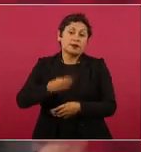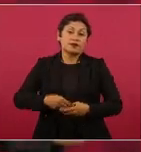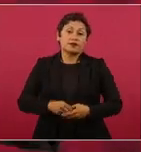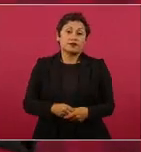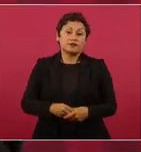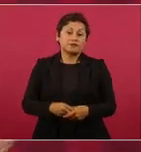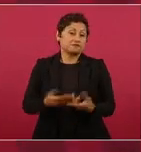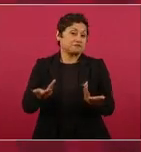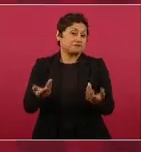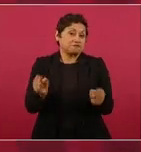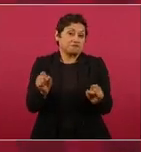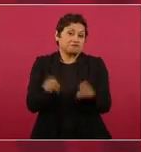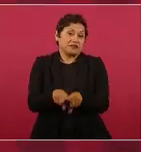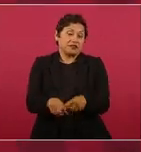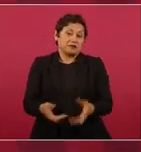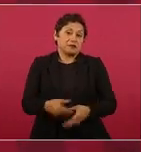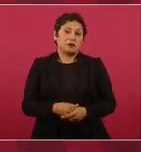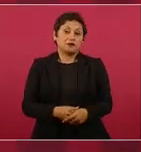Lo mismo.